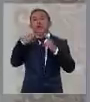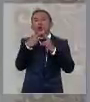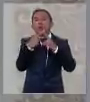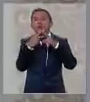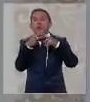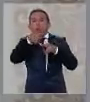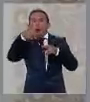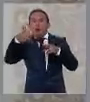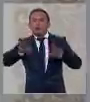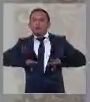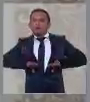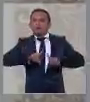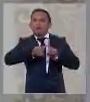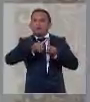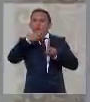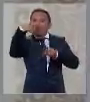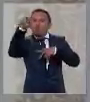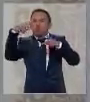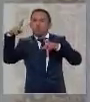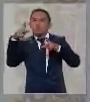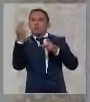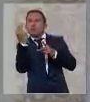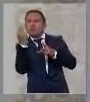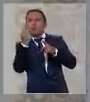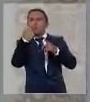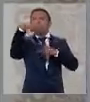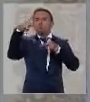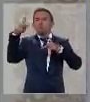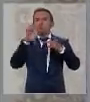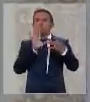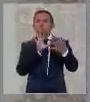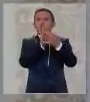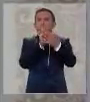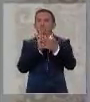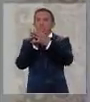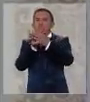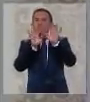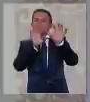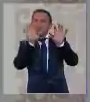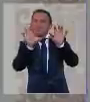allá a Oaxaca a hablar con ellos para entender